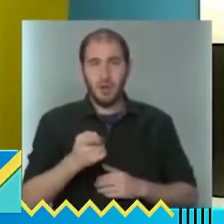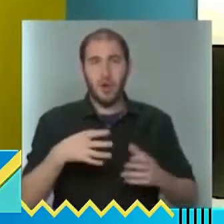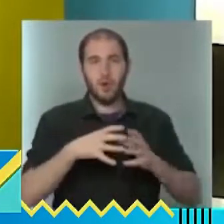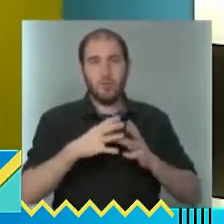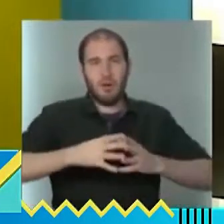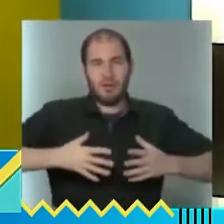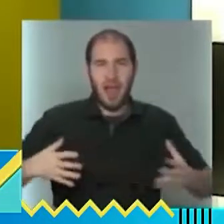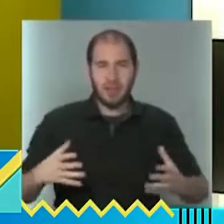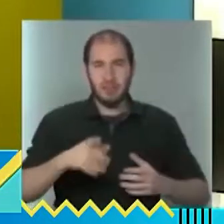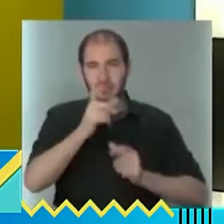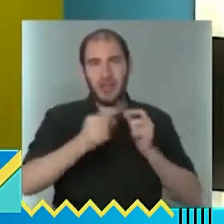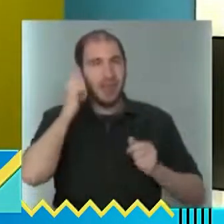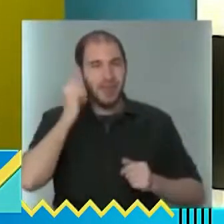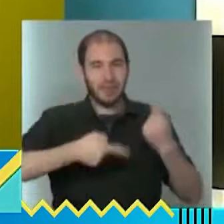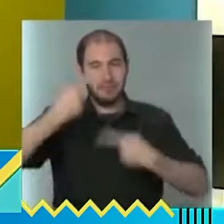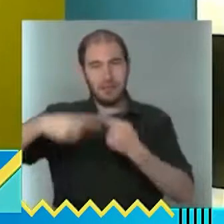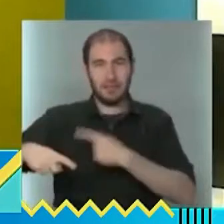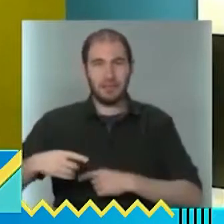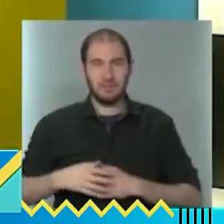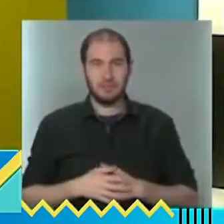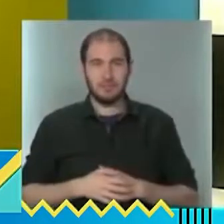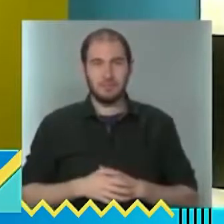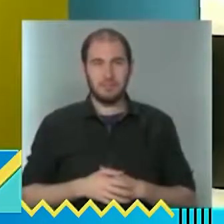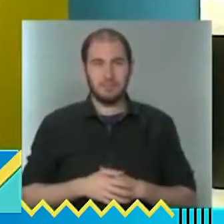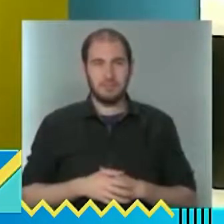grande de chicos, de distintas edades y todo eso,